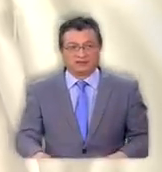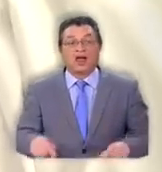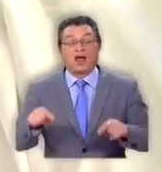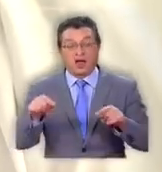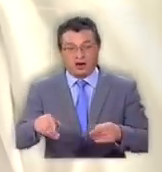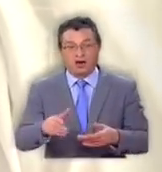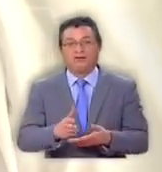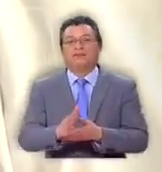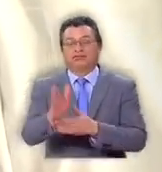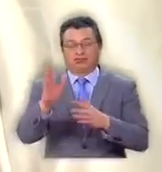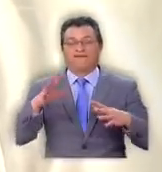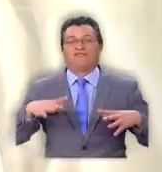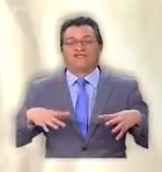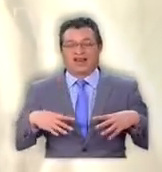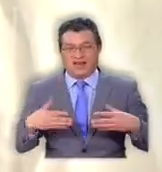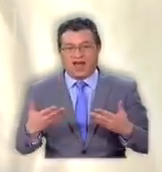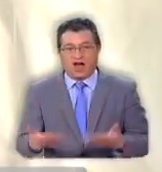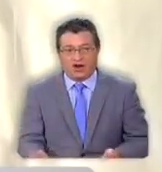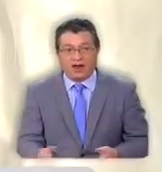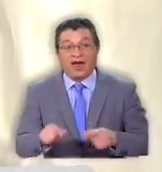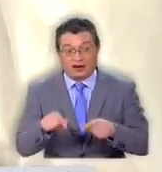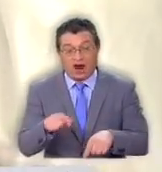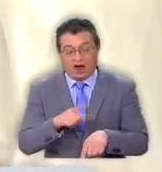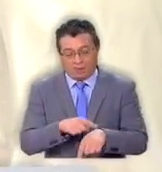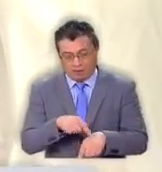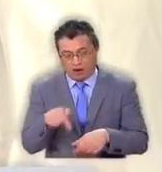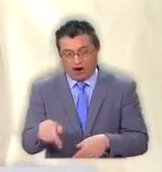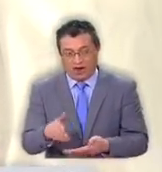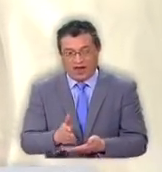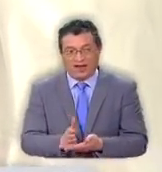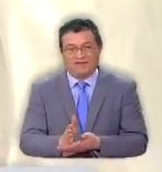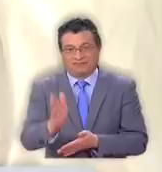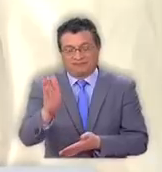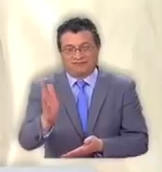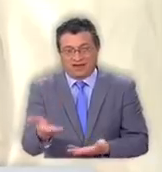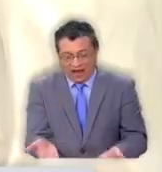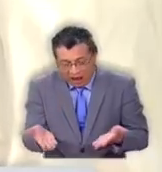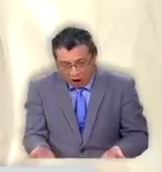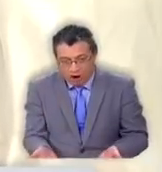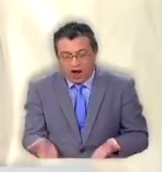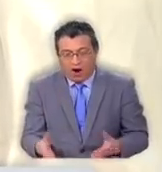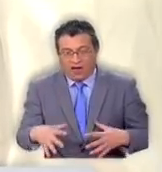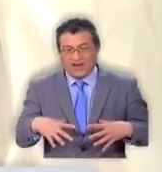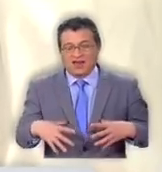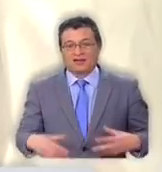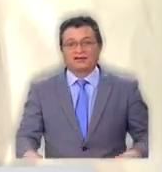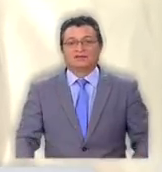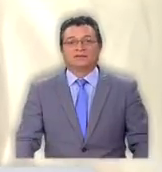momento de ser feliz ahora. Es el momento de ser feliz ahora.